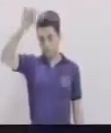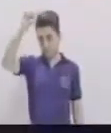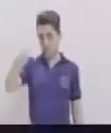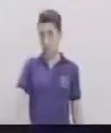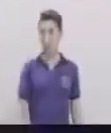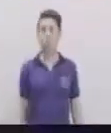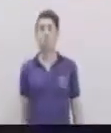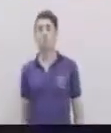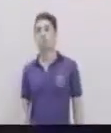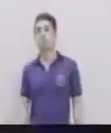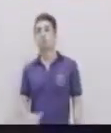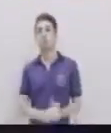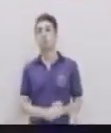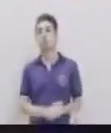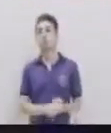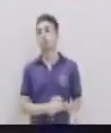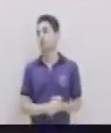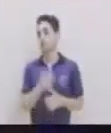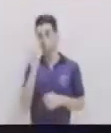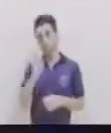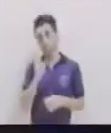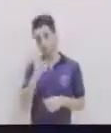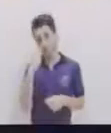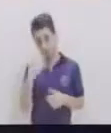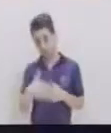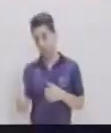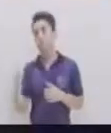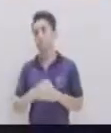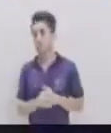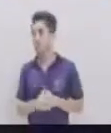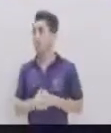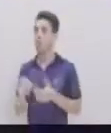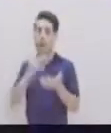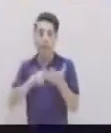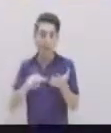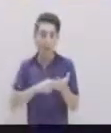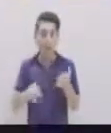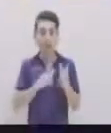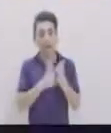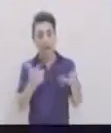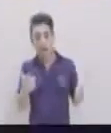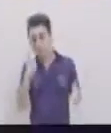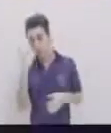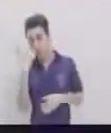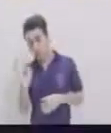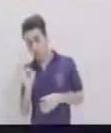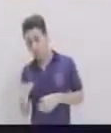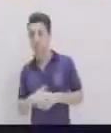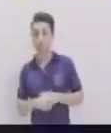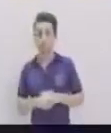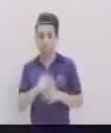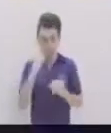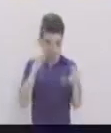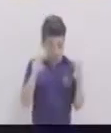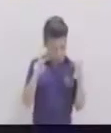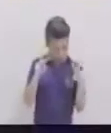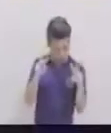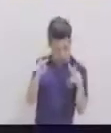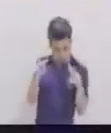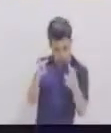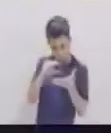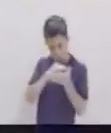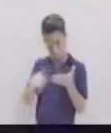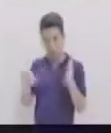Haz estos ejercicios todas las veces que puedas. Lee tu libro favorito y dirige correctamente tu mirada sobre el